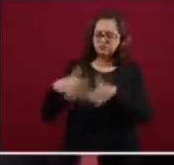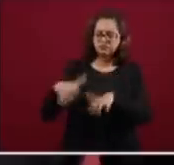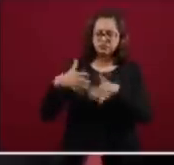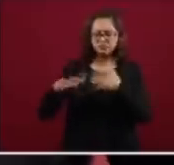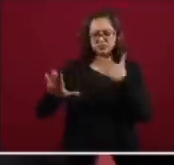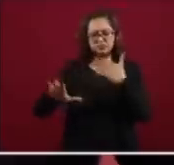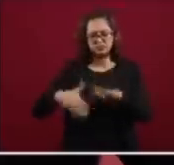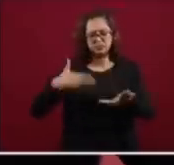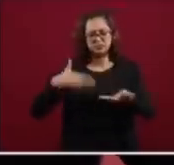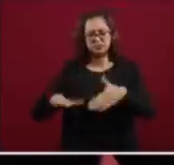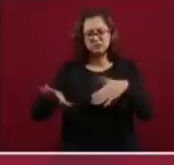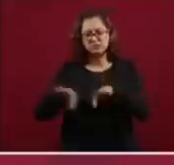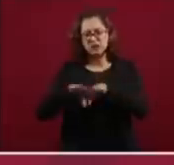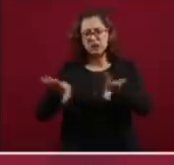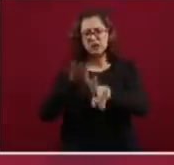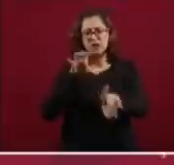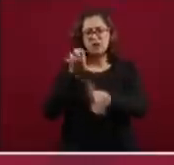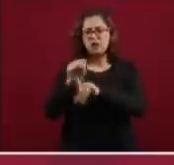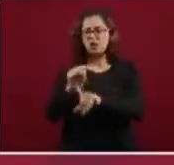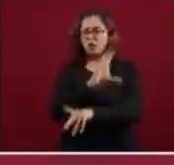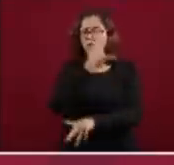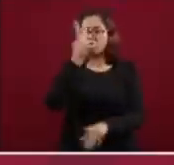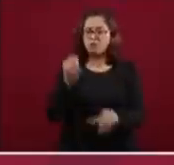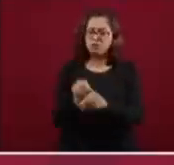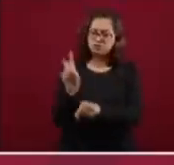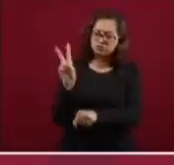descubrió la jornada completa